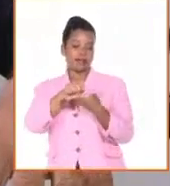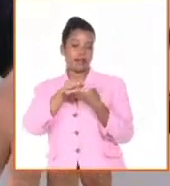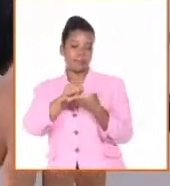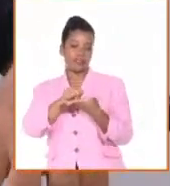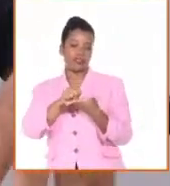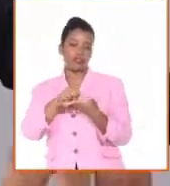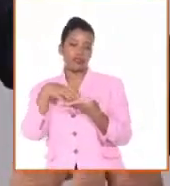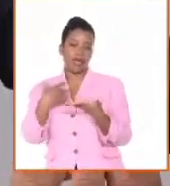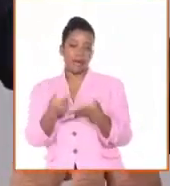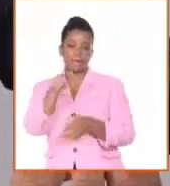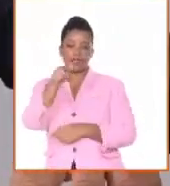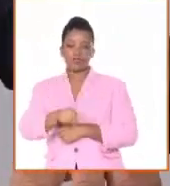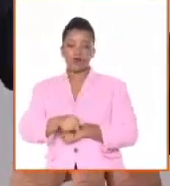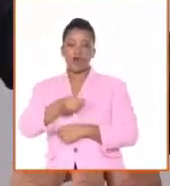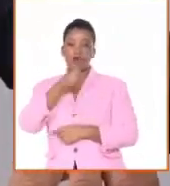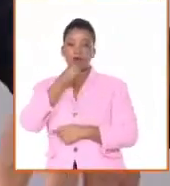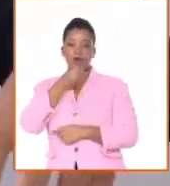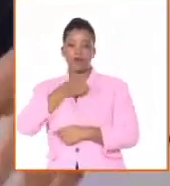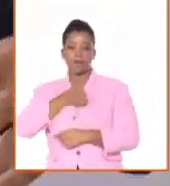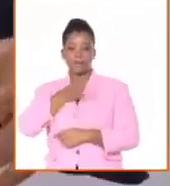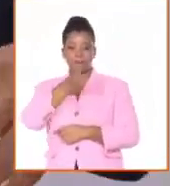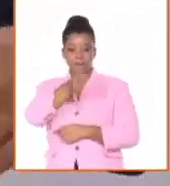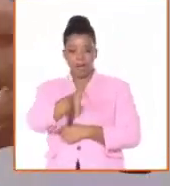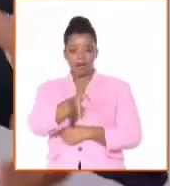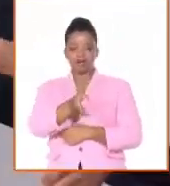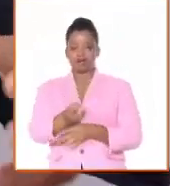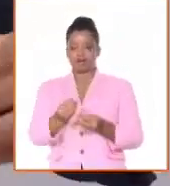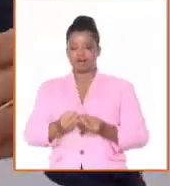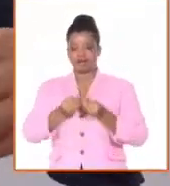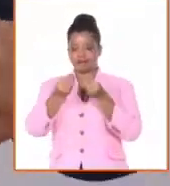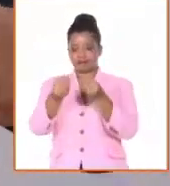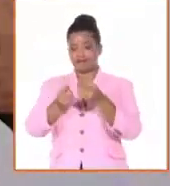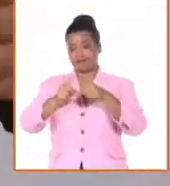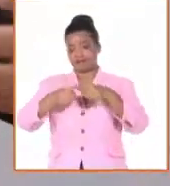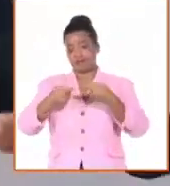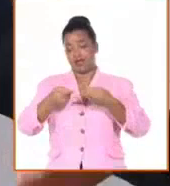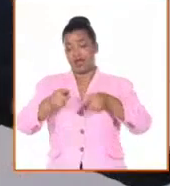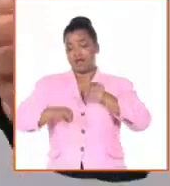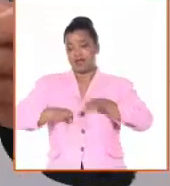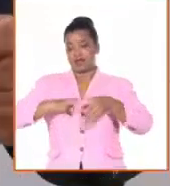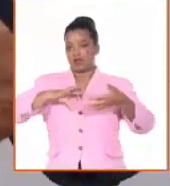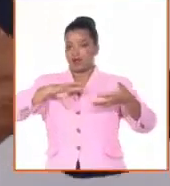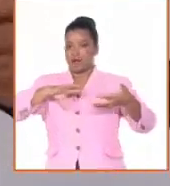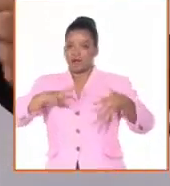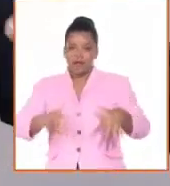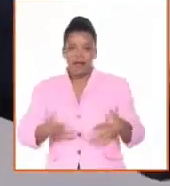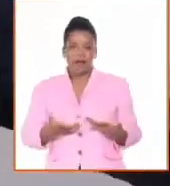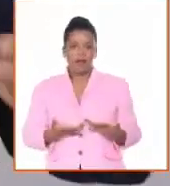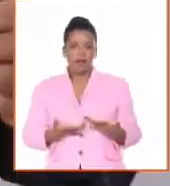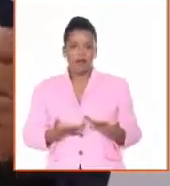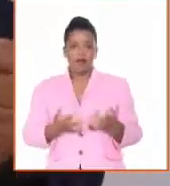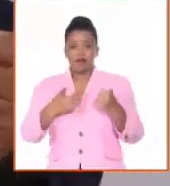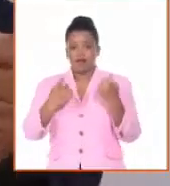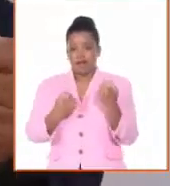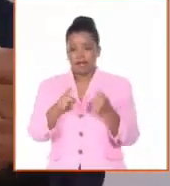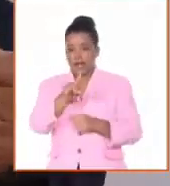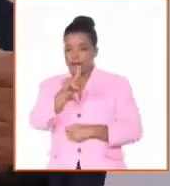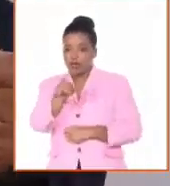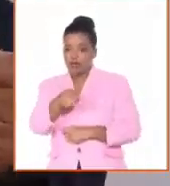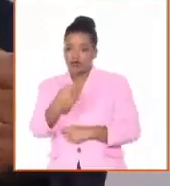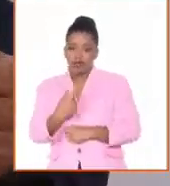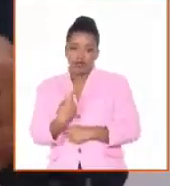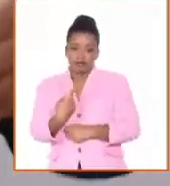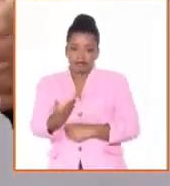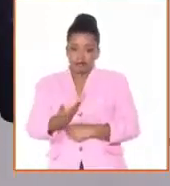presencial se van a poder realizar directamente porque la complejidad de servicio porque requiere la entrevista directa con la persona